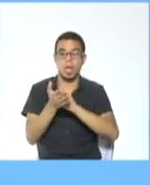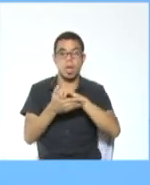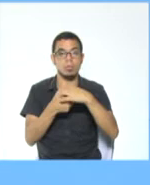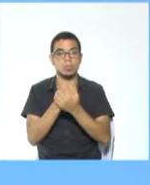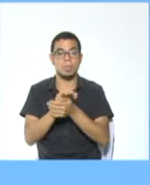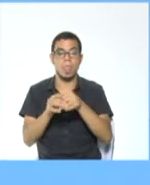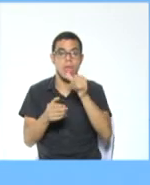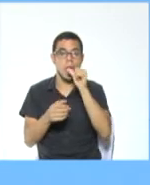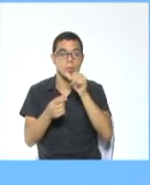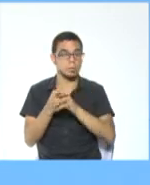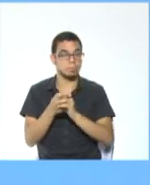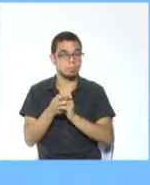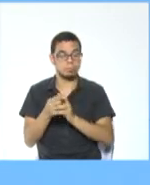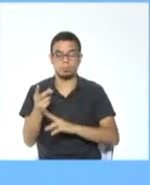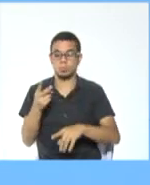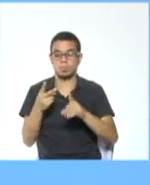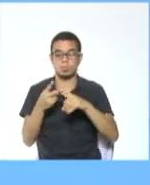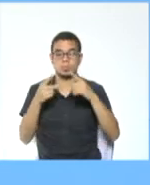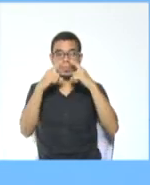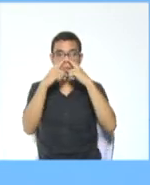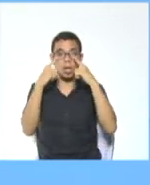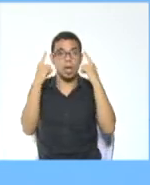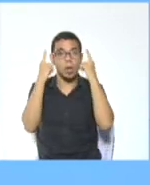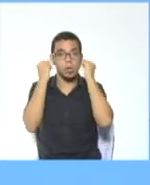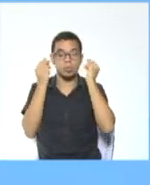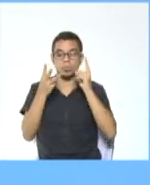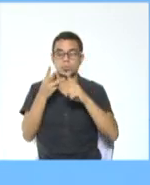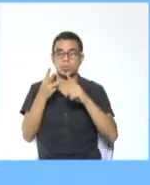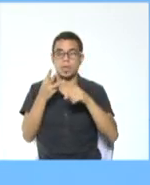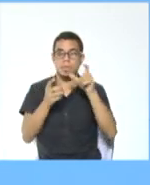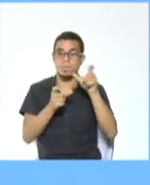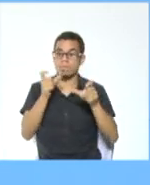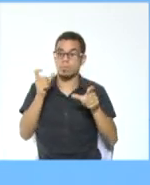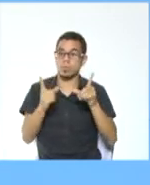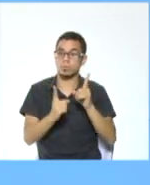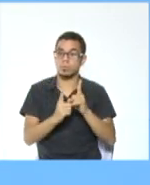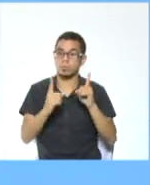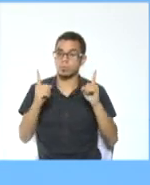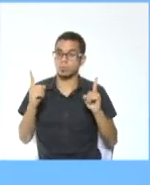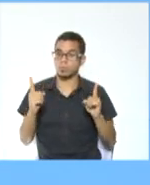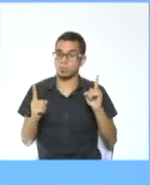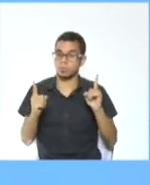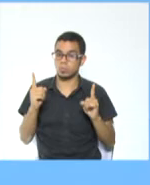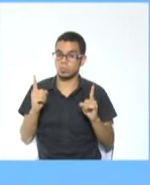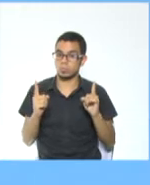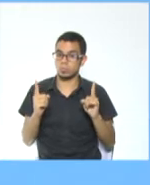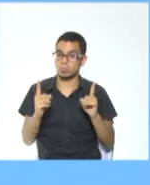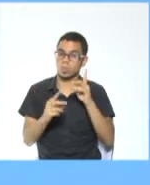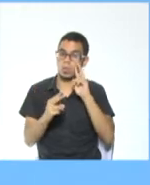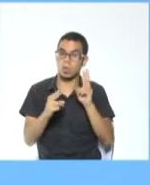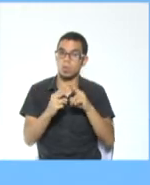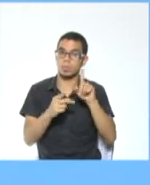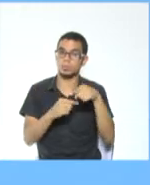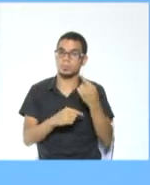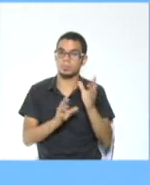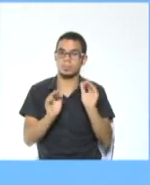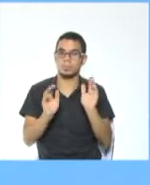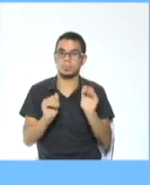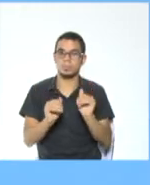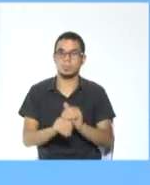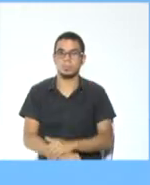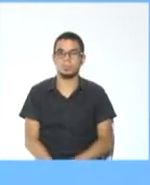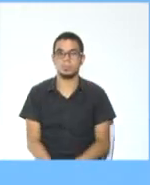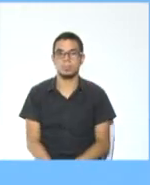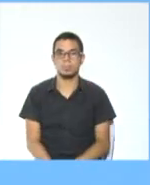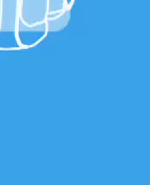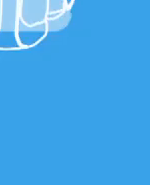manos constantemente y utilizar tu tapaboca de una manera adecuada. Nos vemos la próxima.